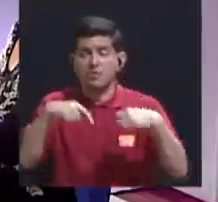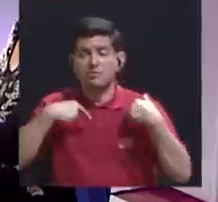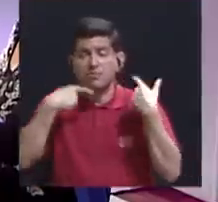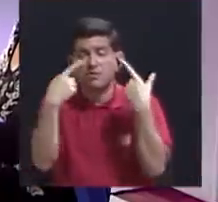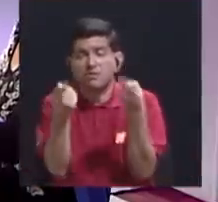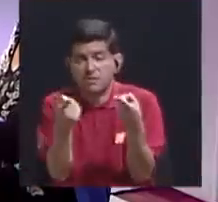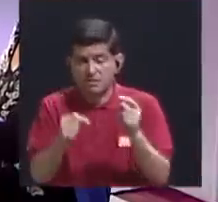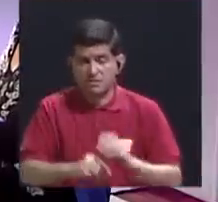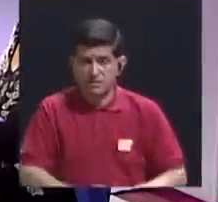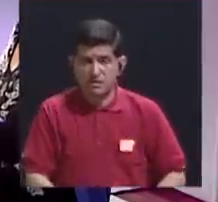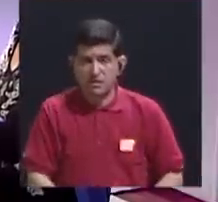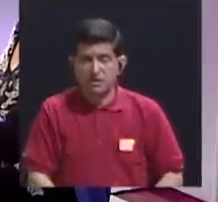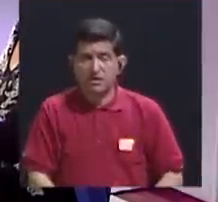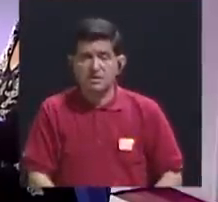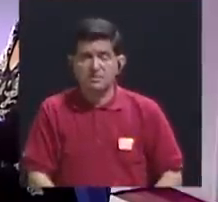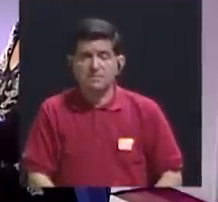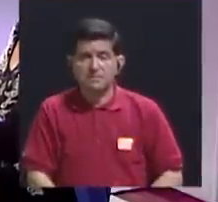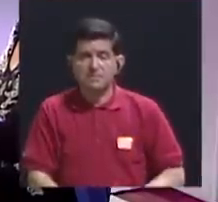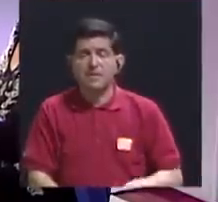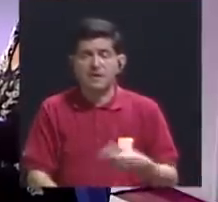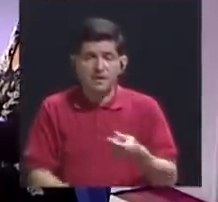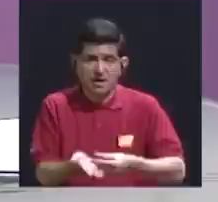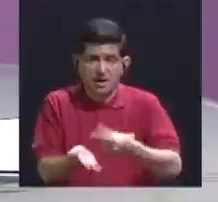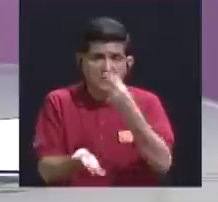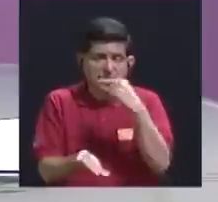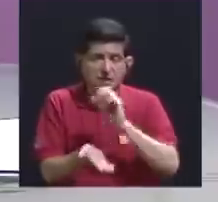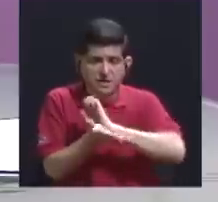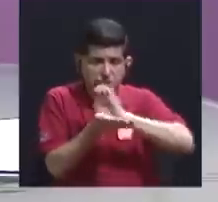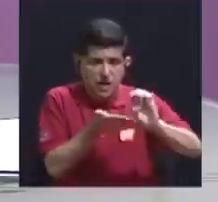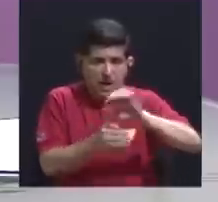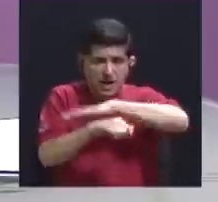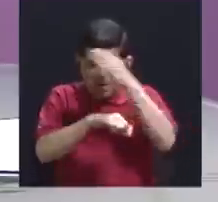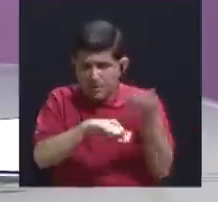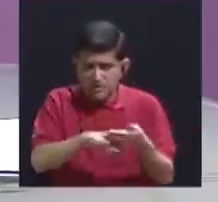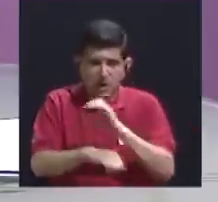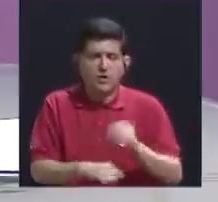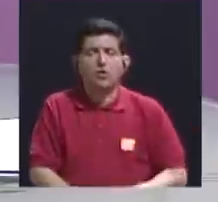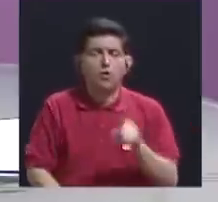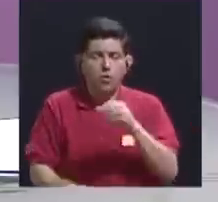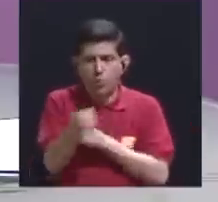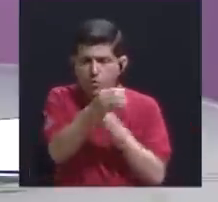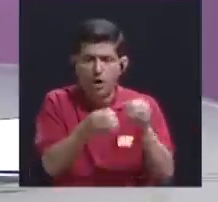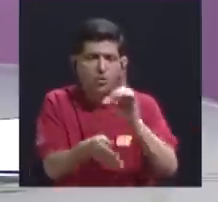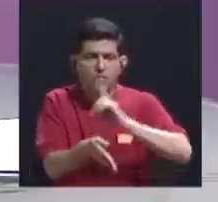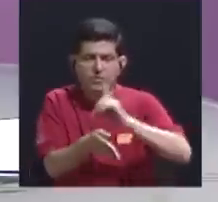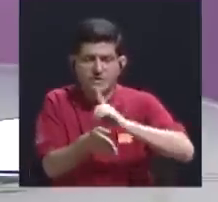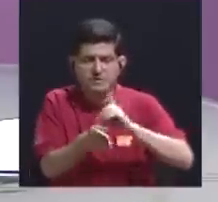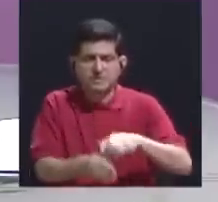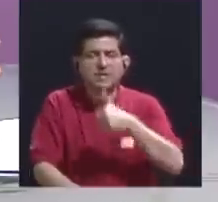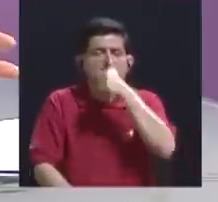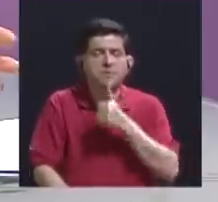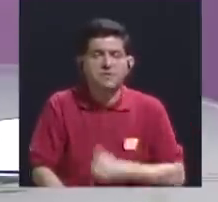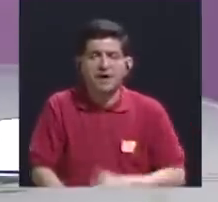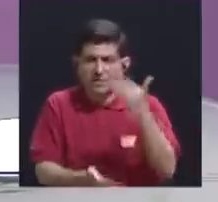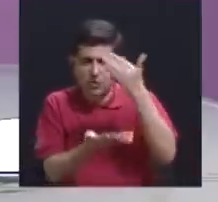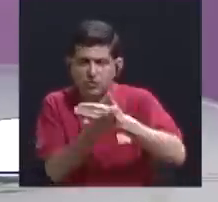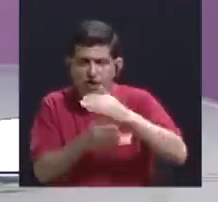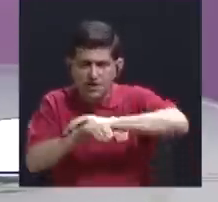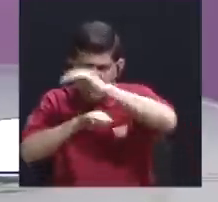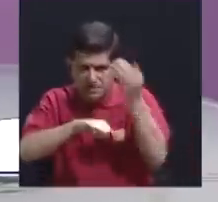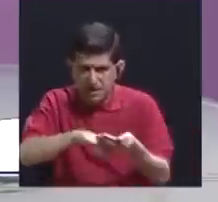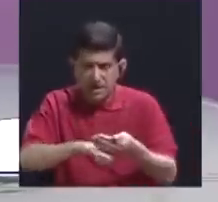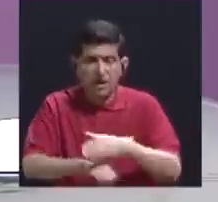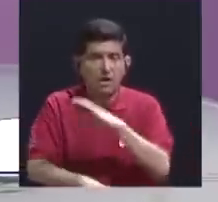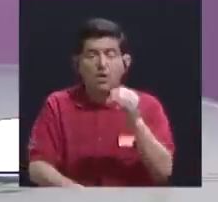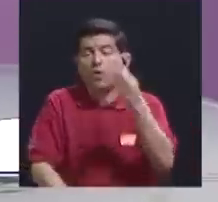la anticoncepción de emergencia o para el consultorio privado para la interrupción del embarazo que para